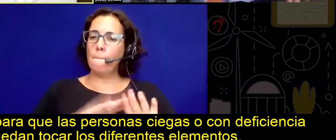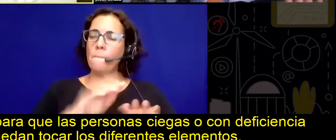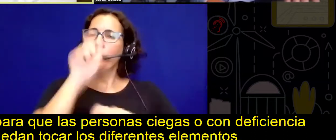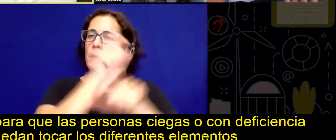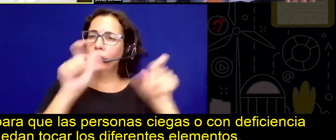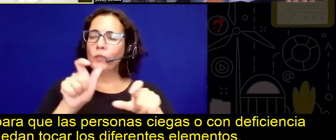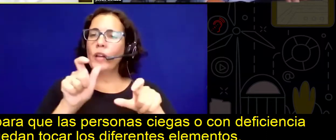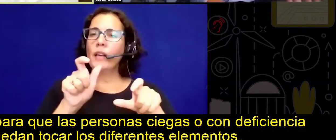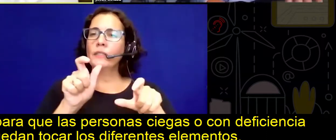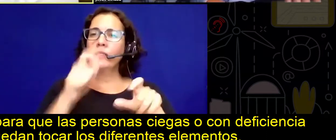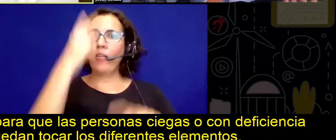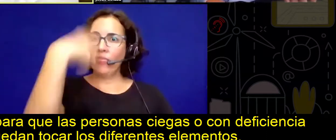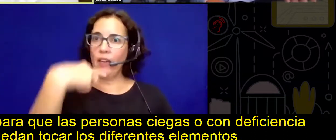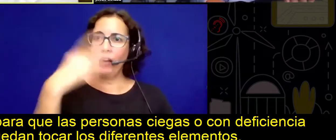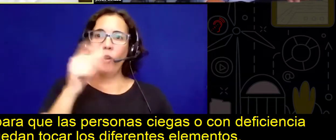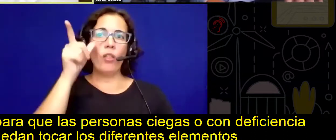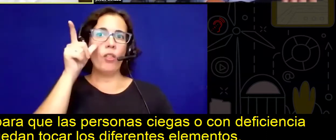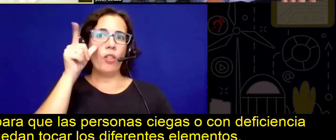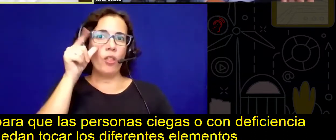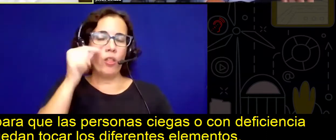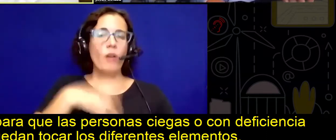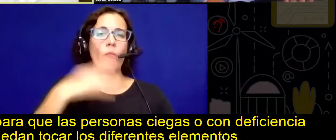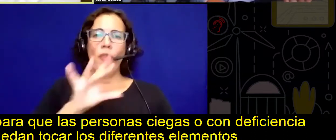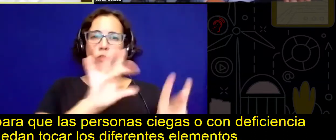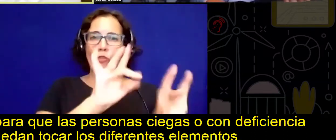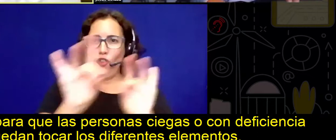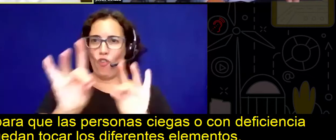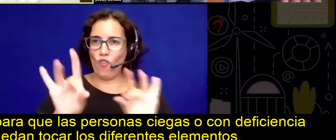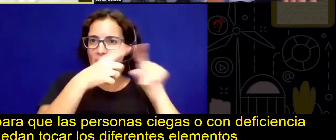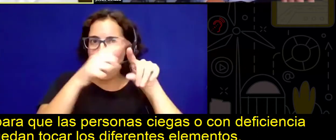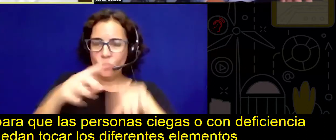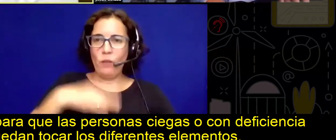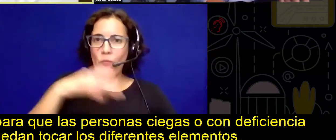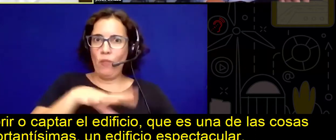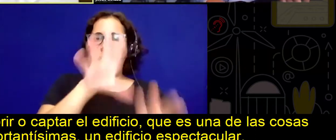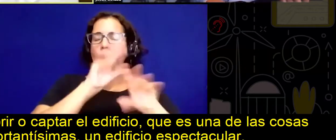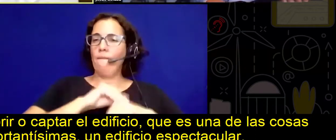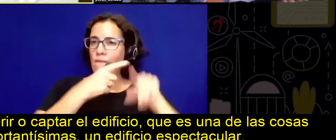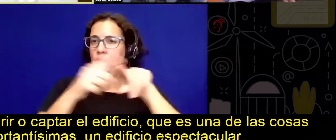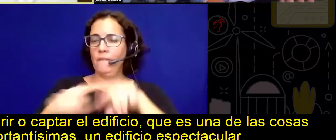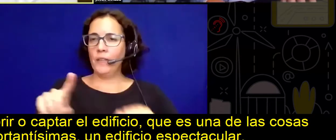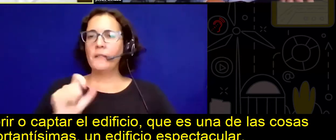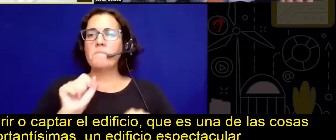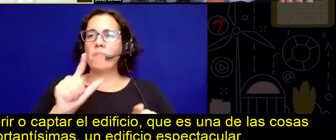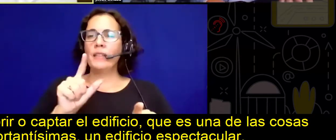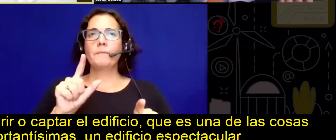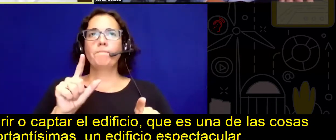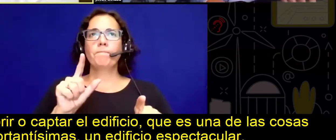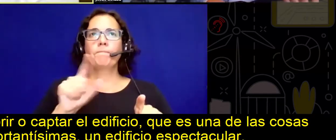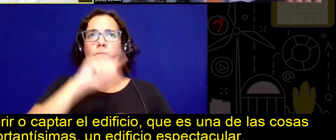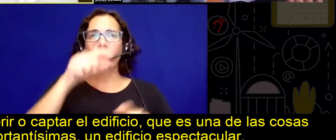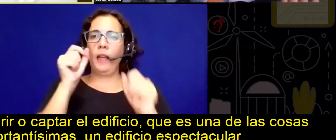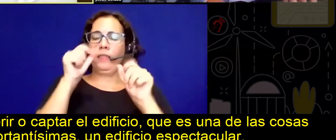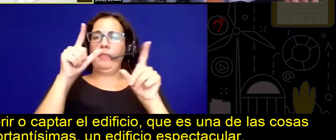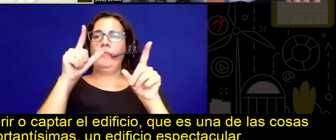o con deficiencia visual puedan tocar los diferentes elementos, ¿no? Y puedan tocar, sobre todo descubrir o